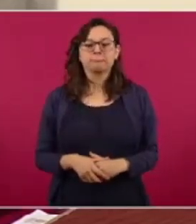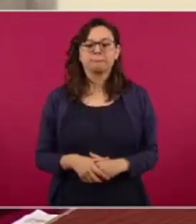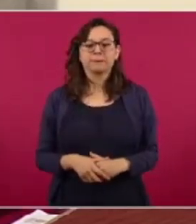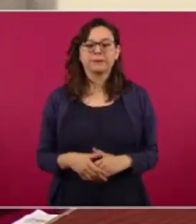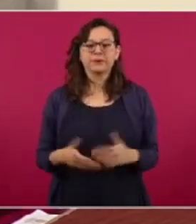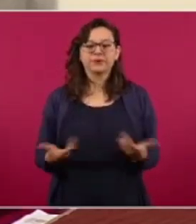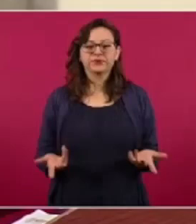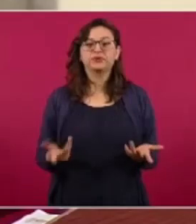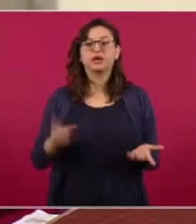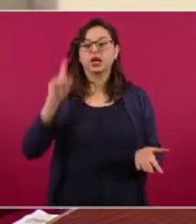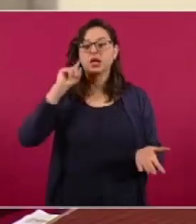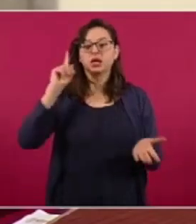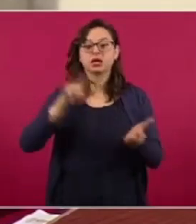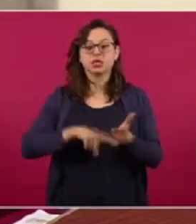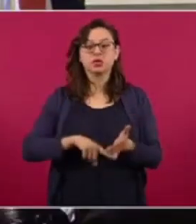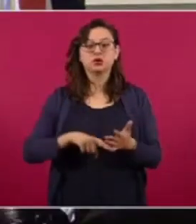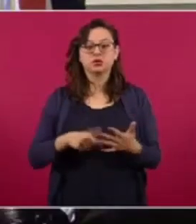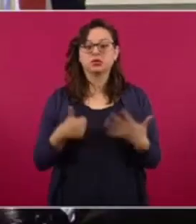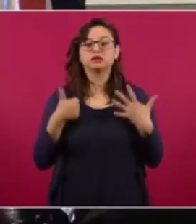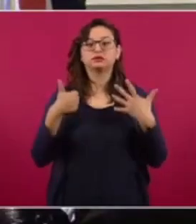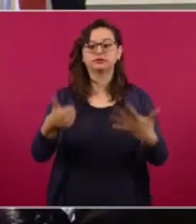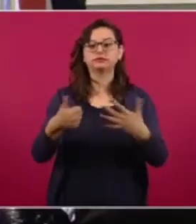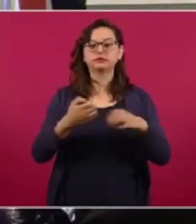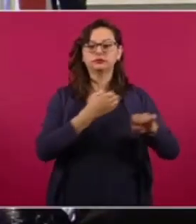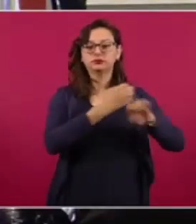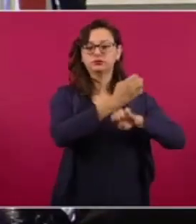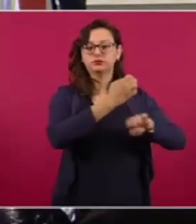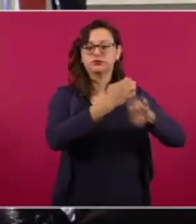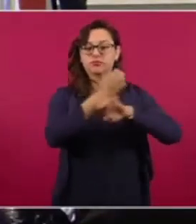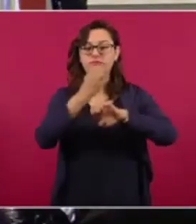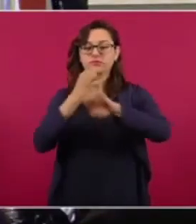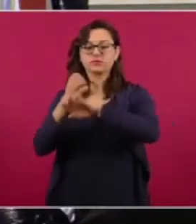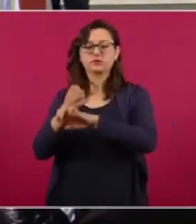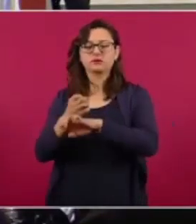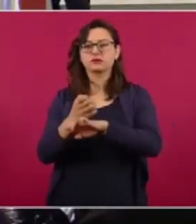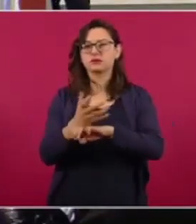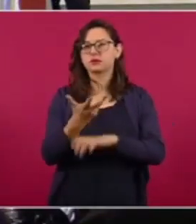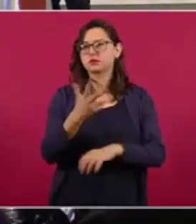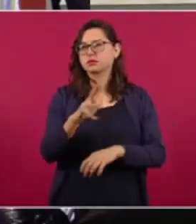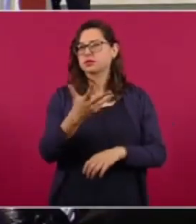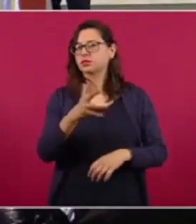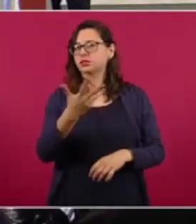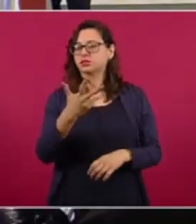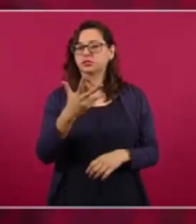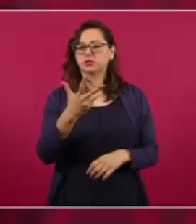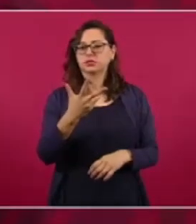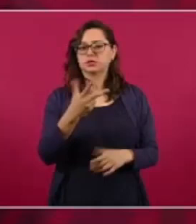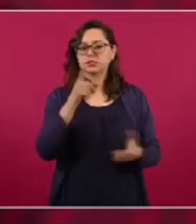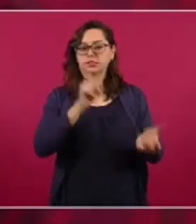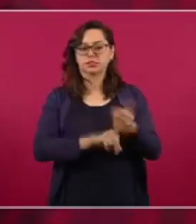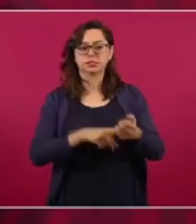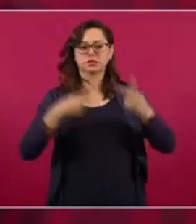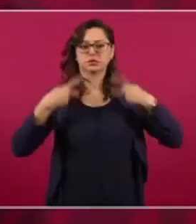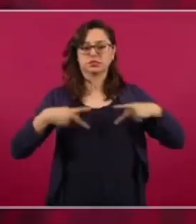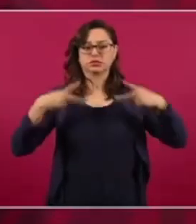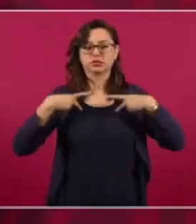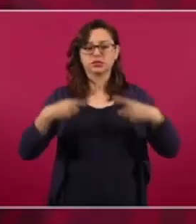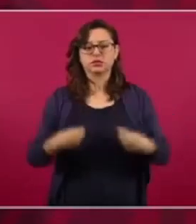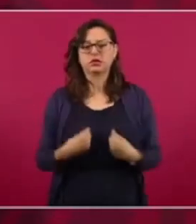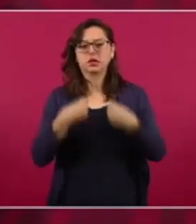estos seis estados representan como 13, 14 millones de